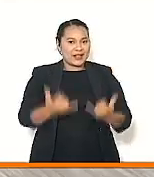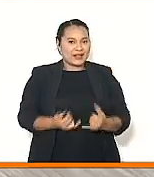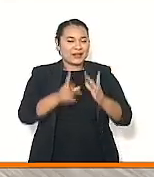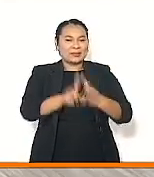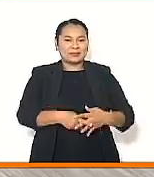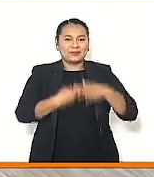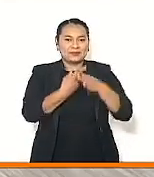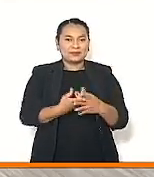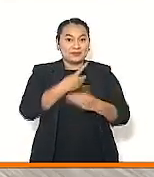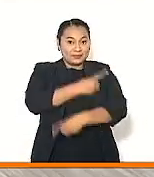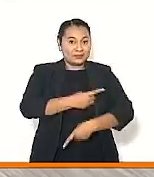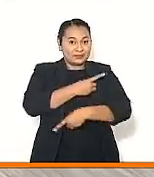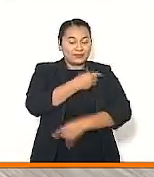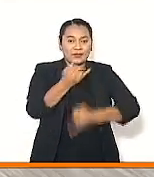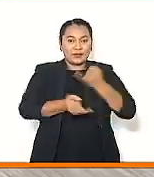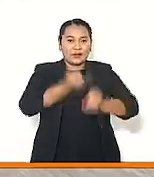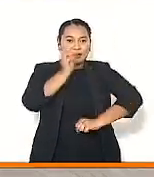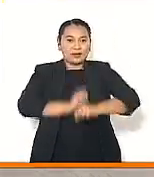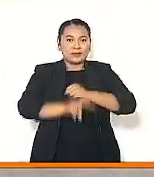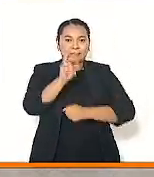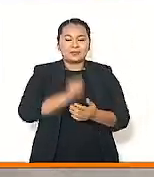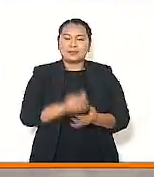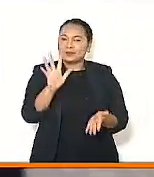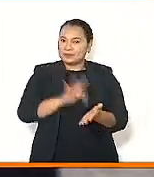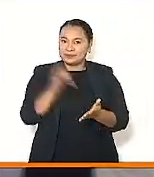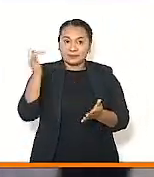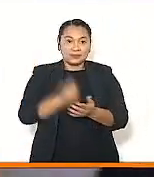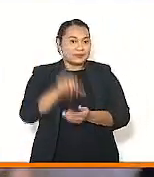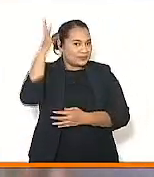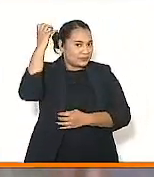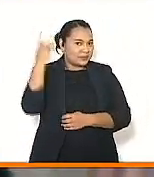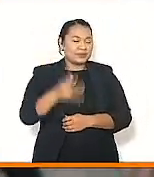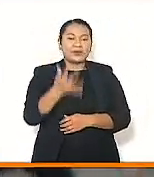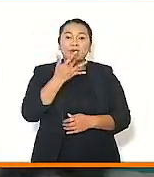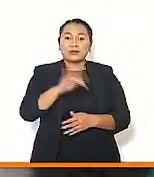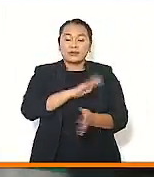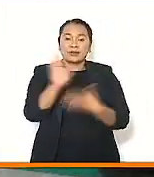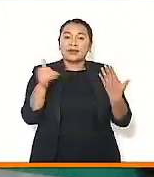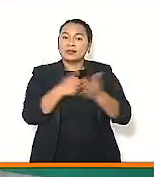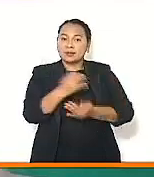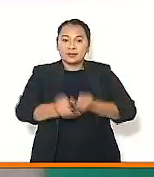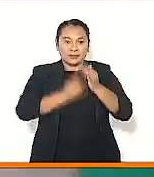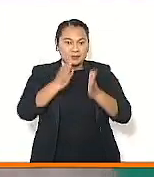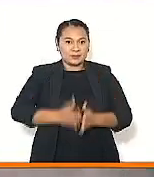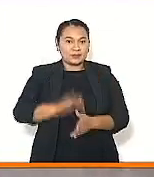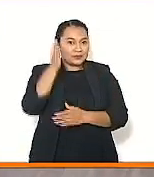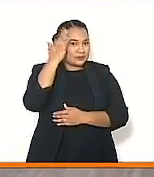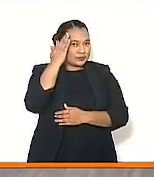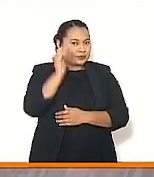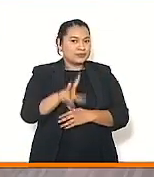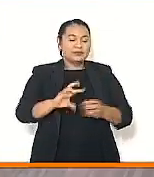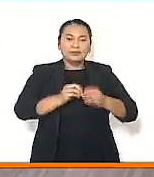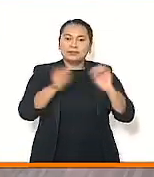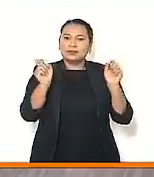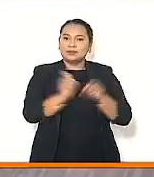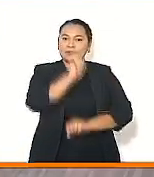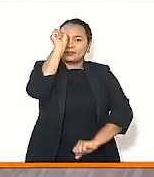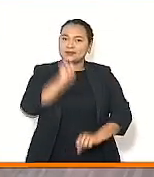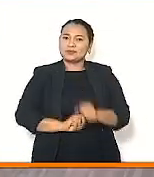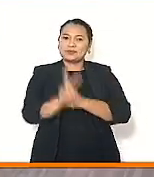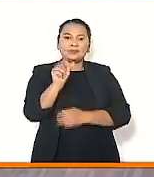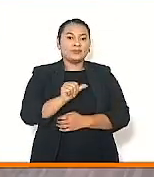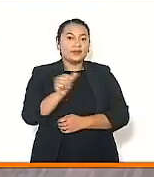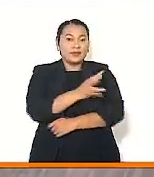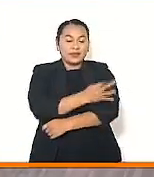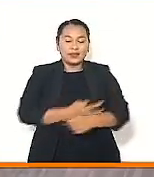la diversión con premiados. Muchas gracias, Charlene. Y así es, querido jugador, te deseamos muchísima suerte porque vamos a conocer esos dos números afortunados para premiados en esta tarde